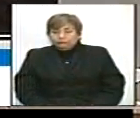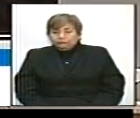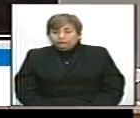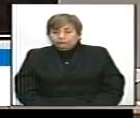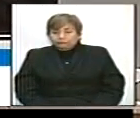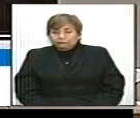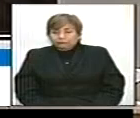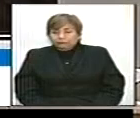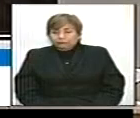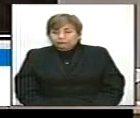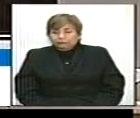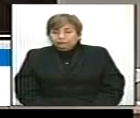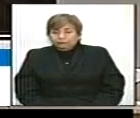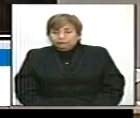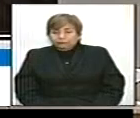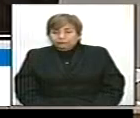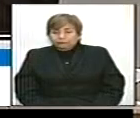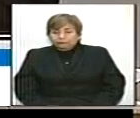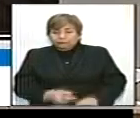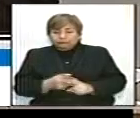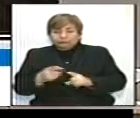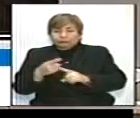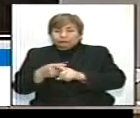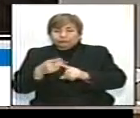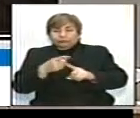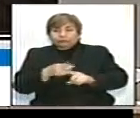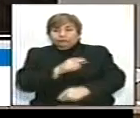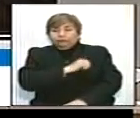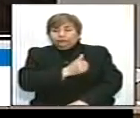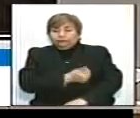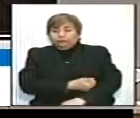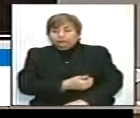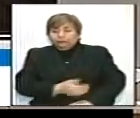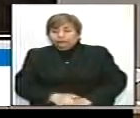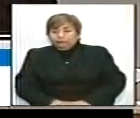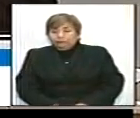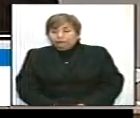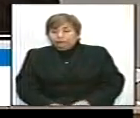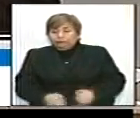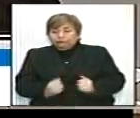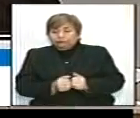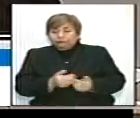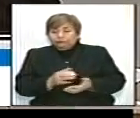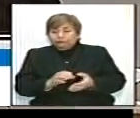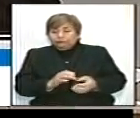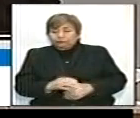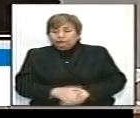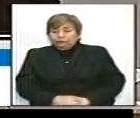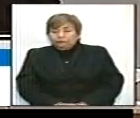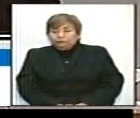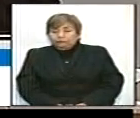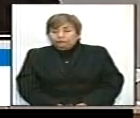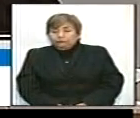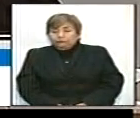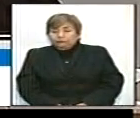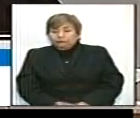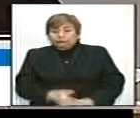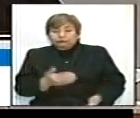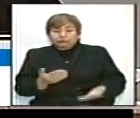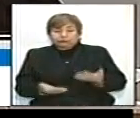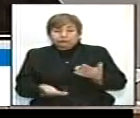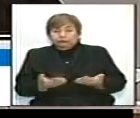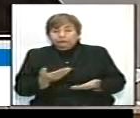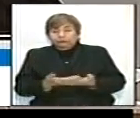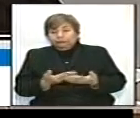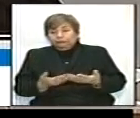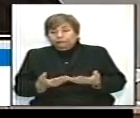tenido con las diferentes autoridades desde su inicio hasta la fecha, y seguramente en el